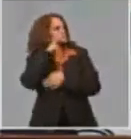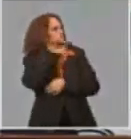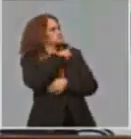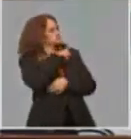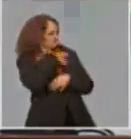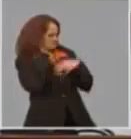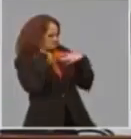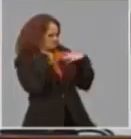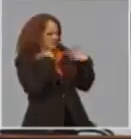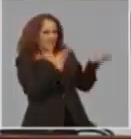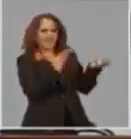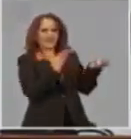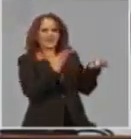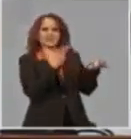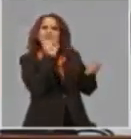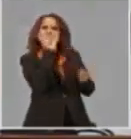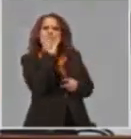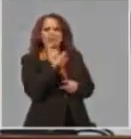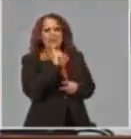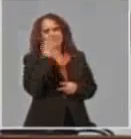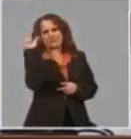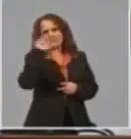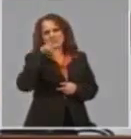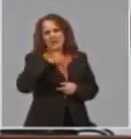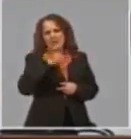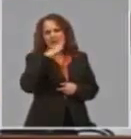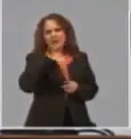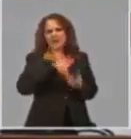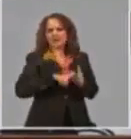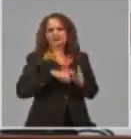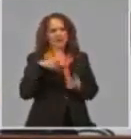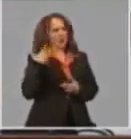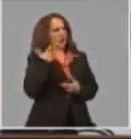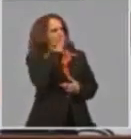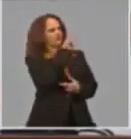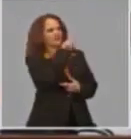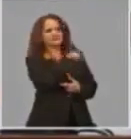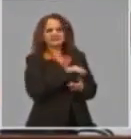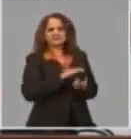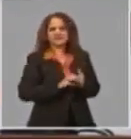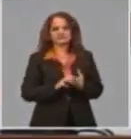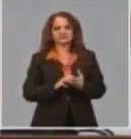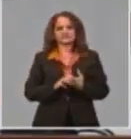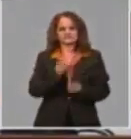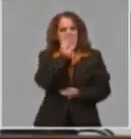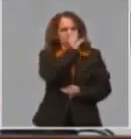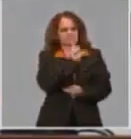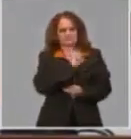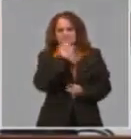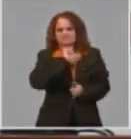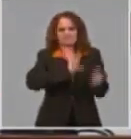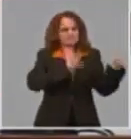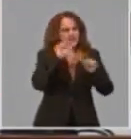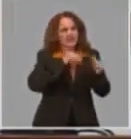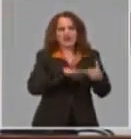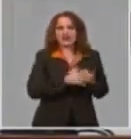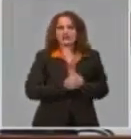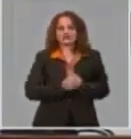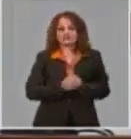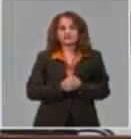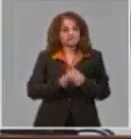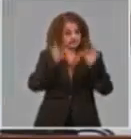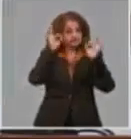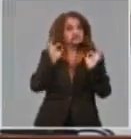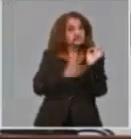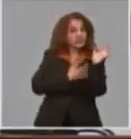acude a la mala palabra, a la ofensa, a la vulgaridad, a la chabacanería. Esas son realidades